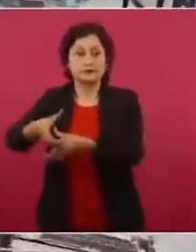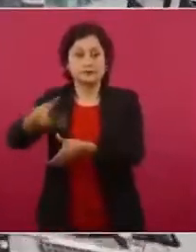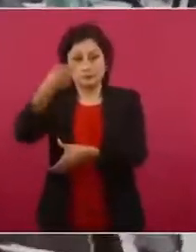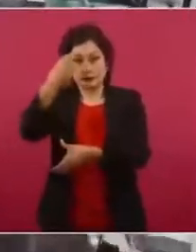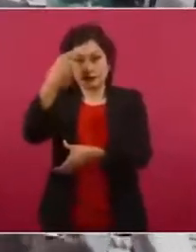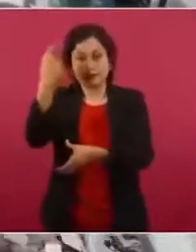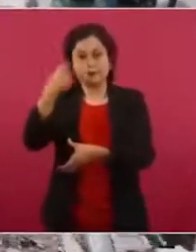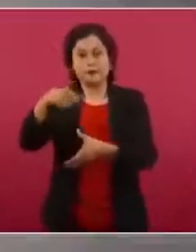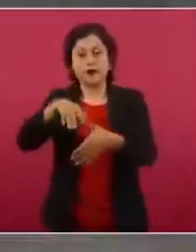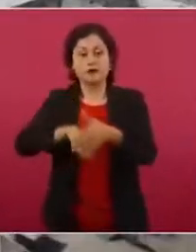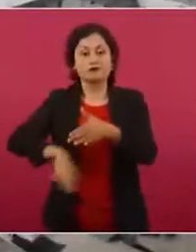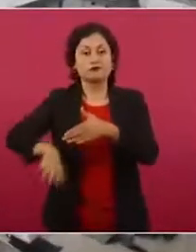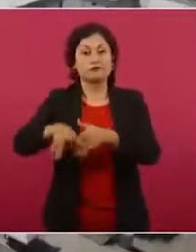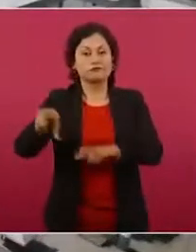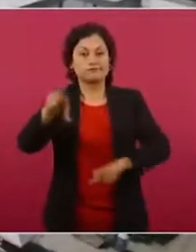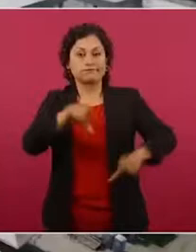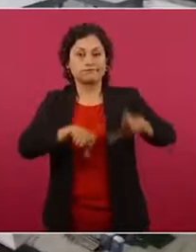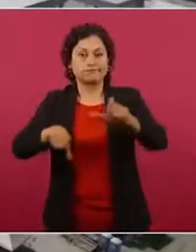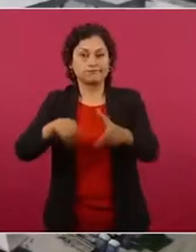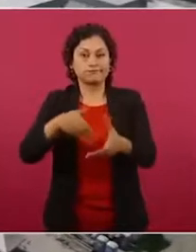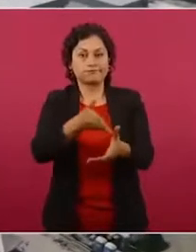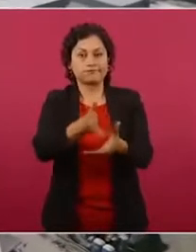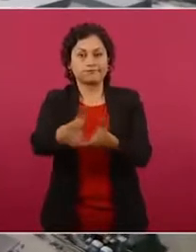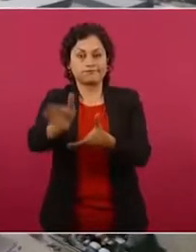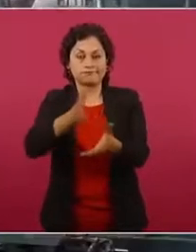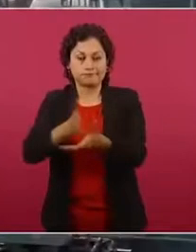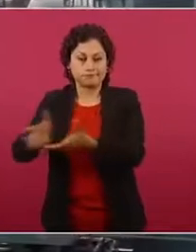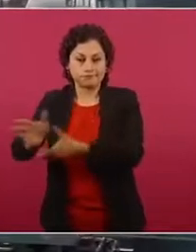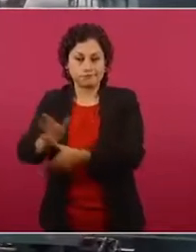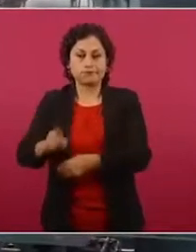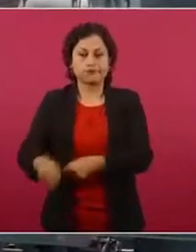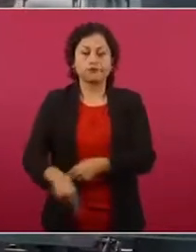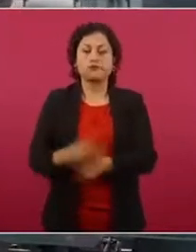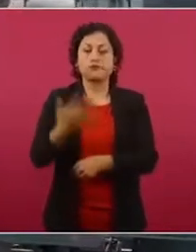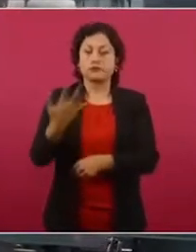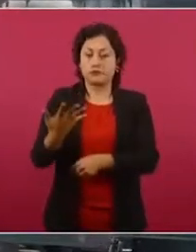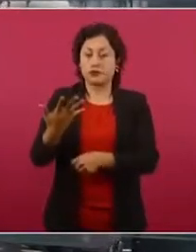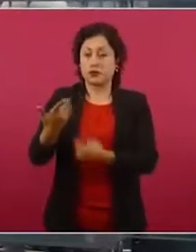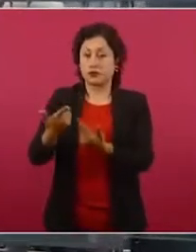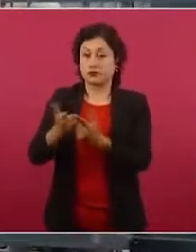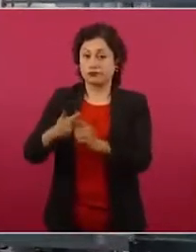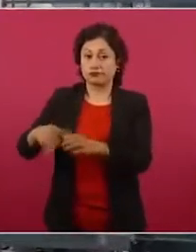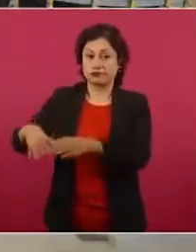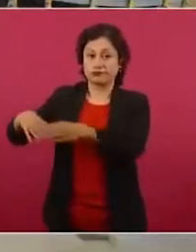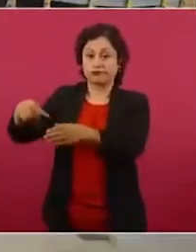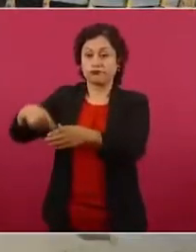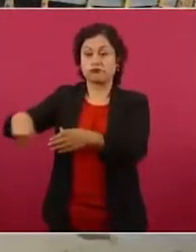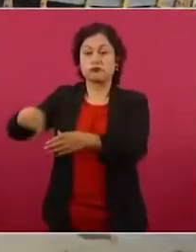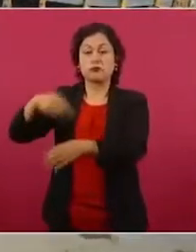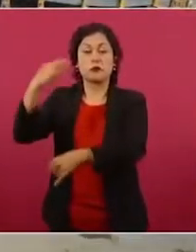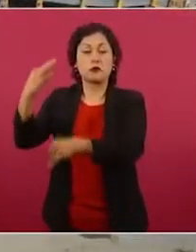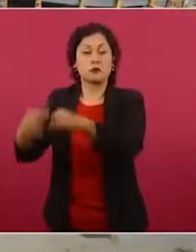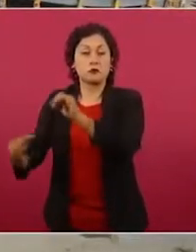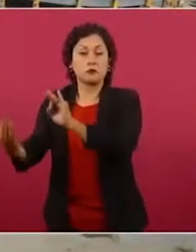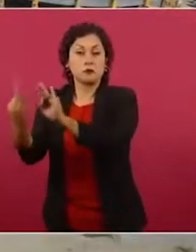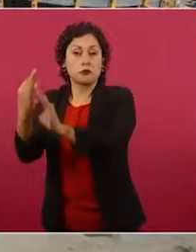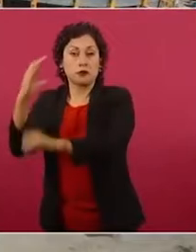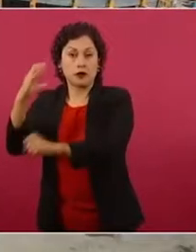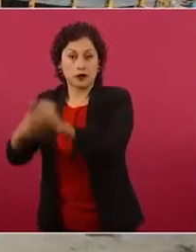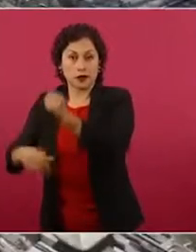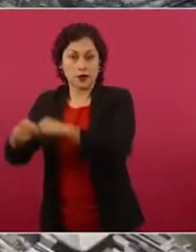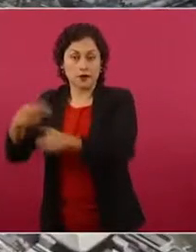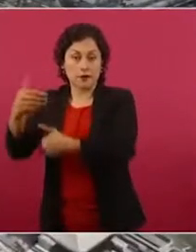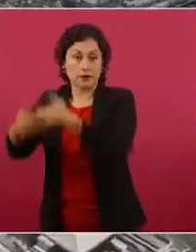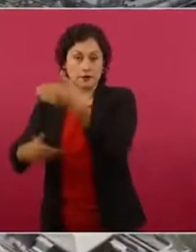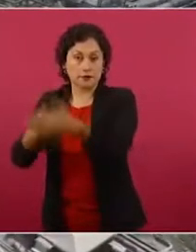todo el proceso químico. En el área de efluentes y cogeneración, se trabaja en la etapa final de construcción de tanques de proceso y